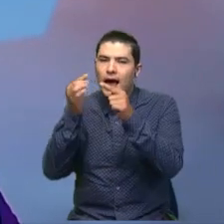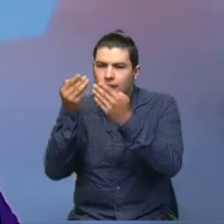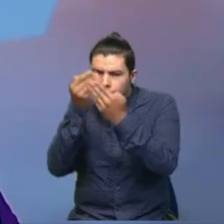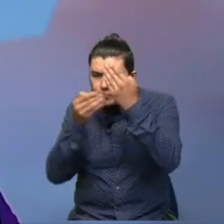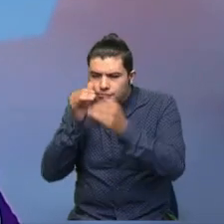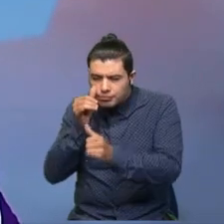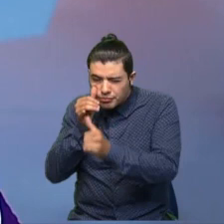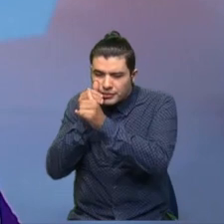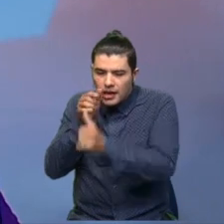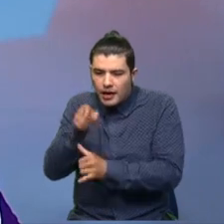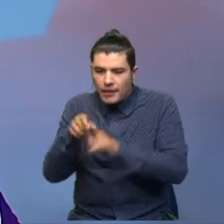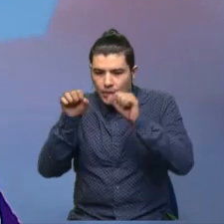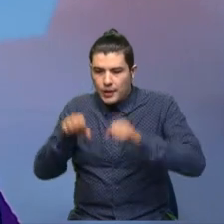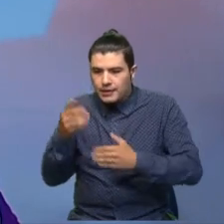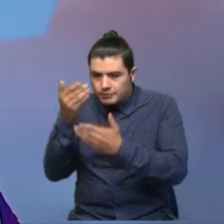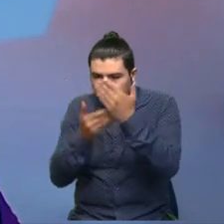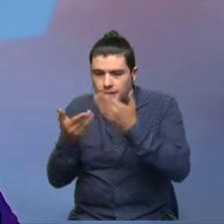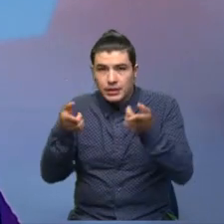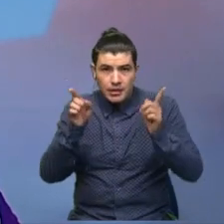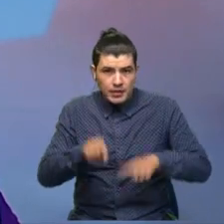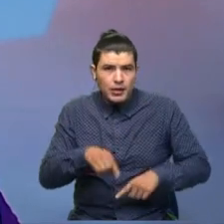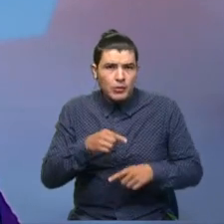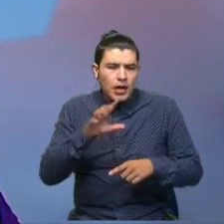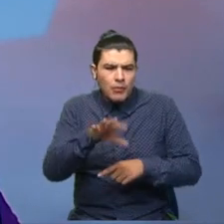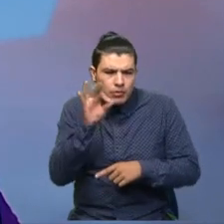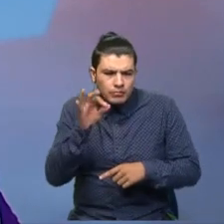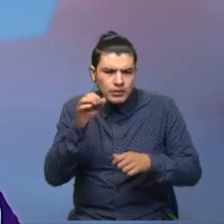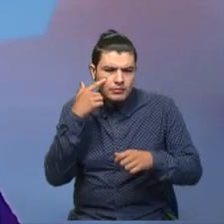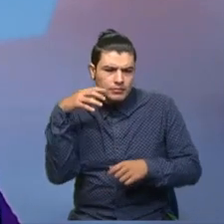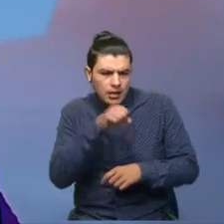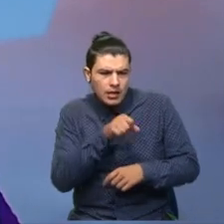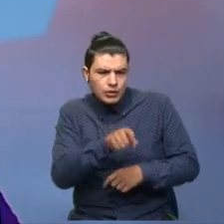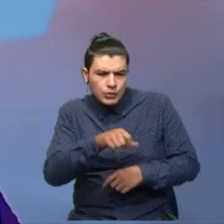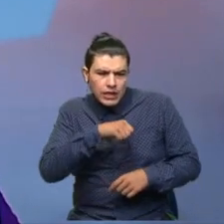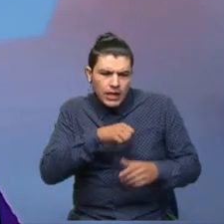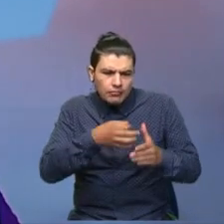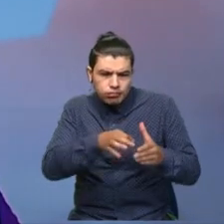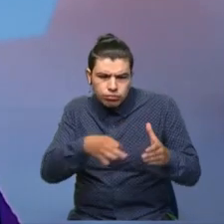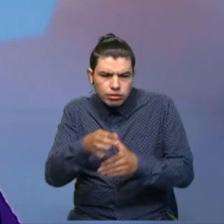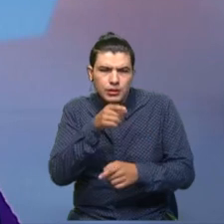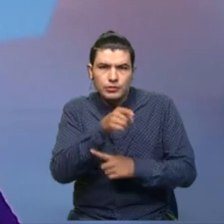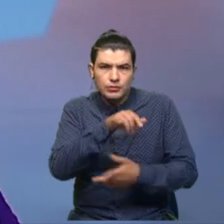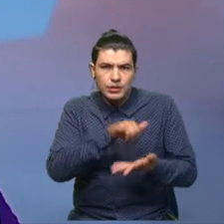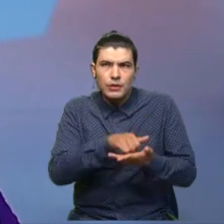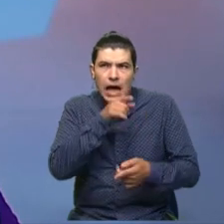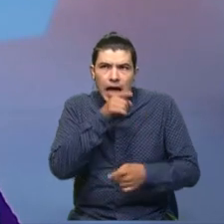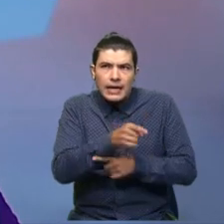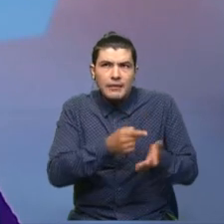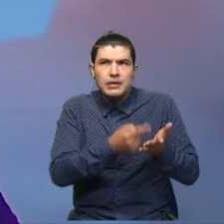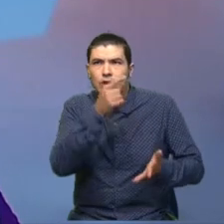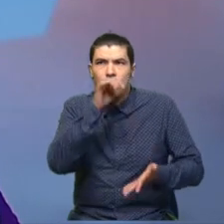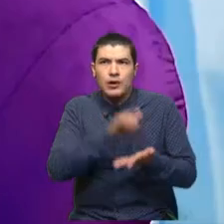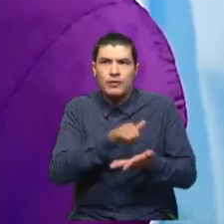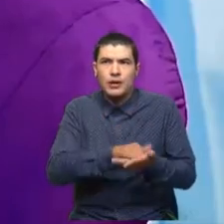la mucosa gástrica y también se puede tomar una muestra rápida para descubrir si tiene la infección por el Helicobacter pylori ahí mismo en el momento de la